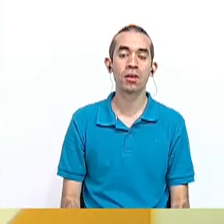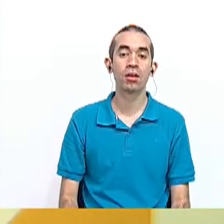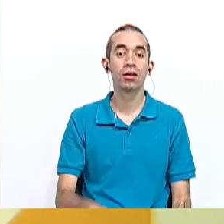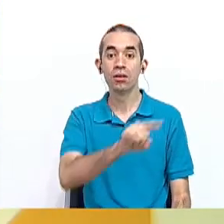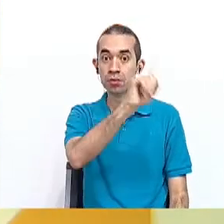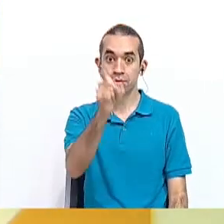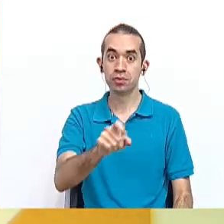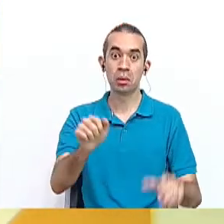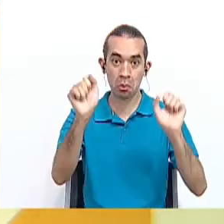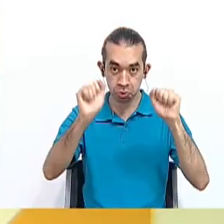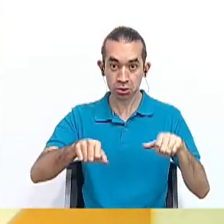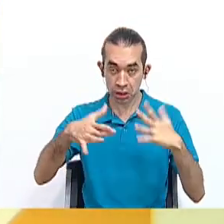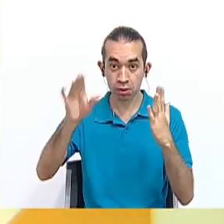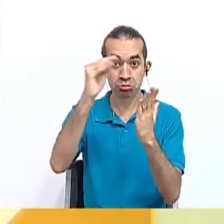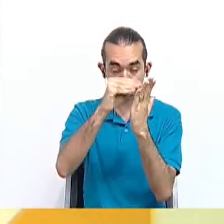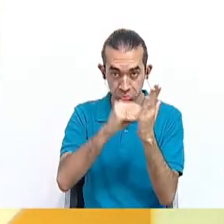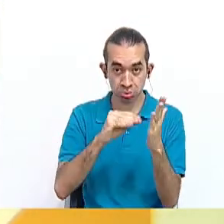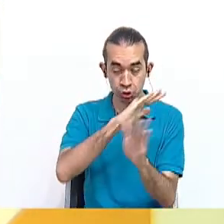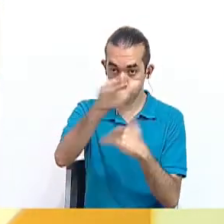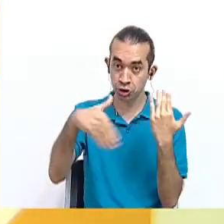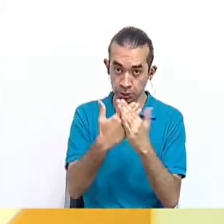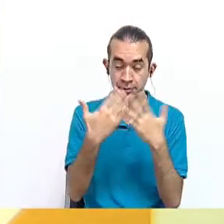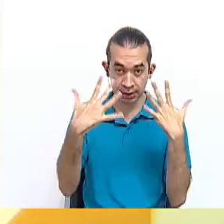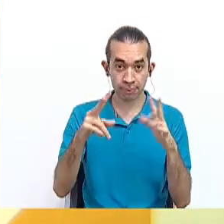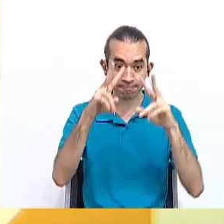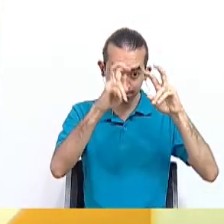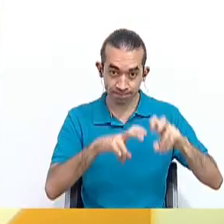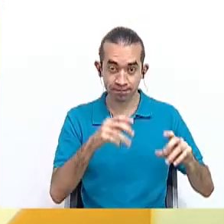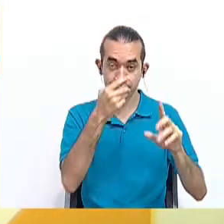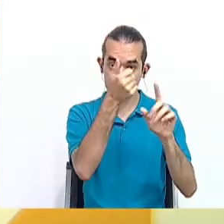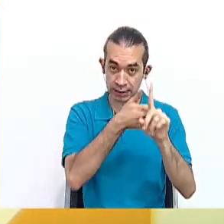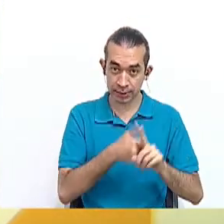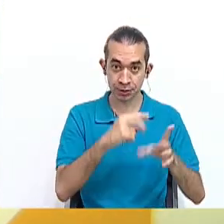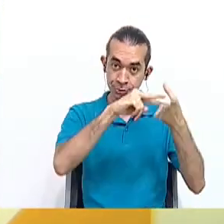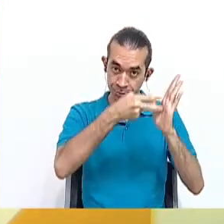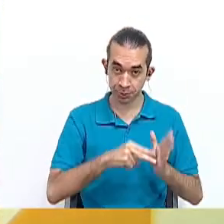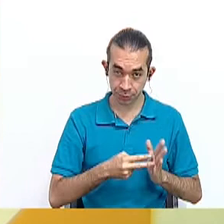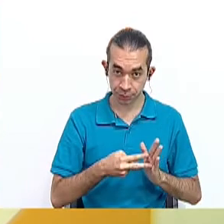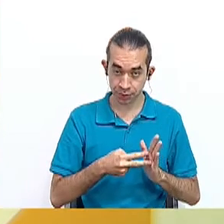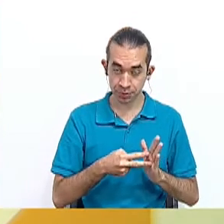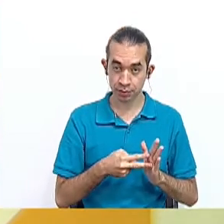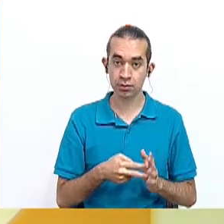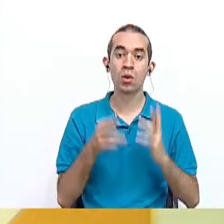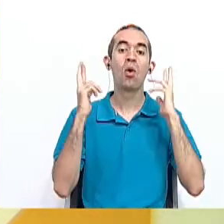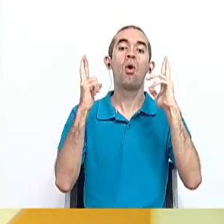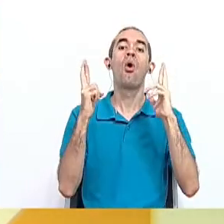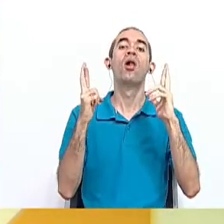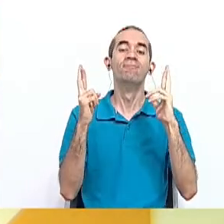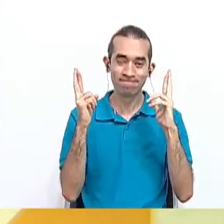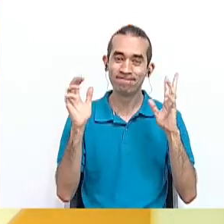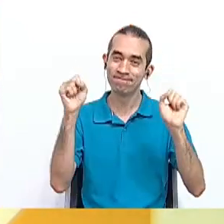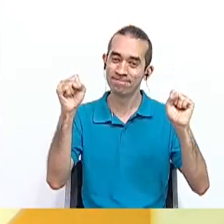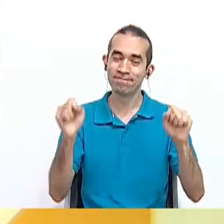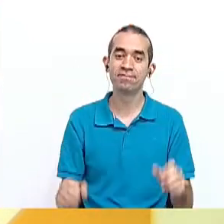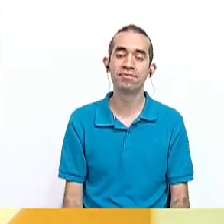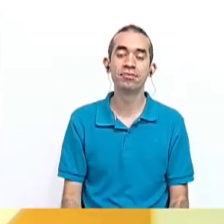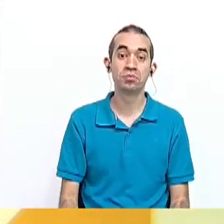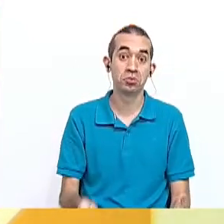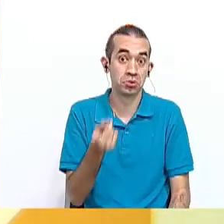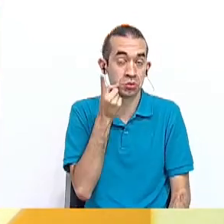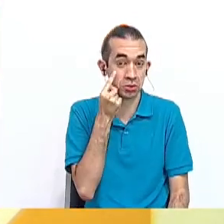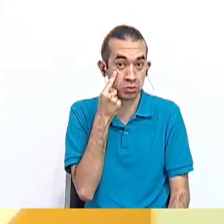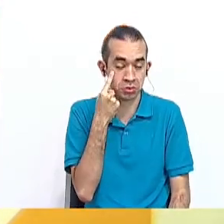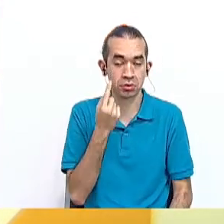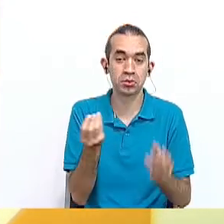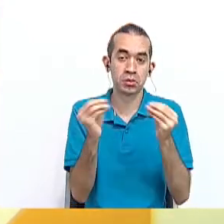¿Pudieron apuntar todo? ¿Lograron revisar cada uno de los conceptos que vimos hoy? Espero que sí. ¿Y qué les parece si para